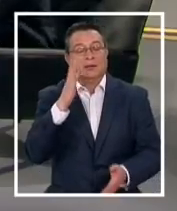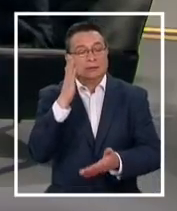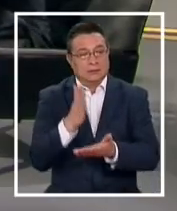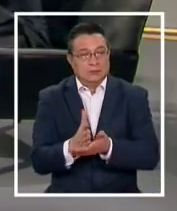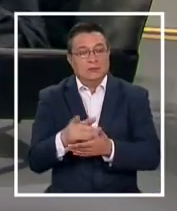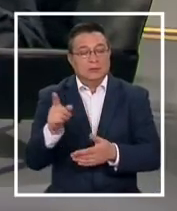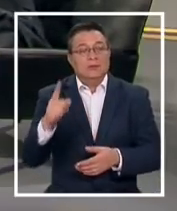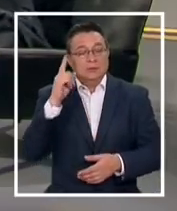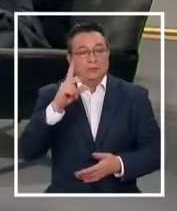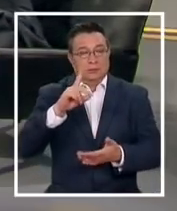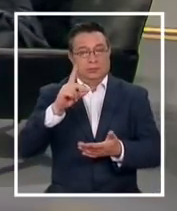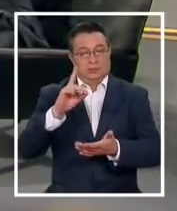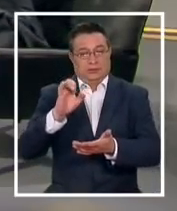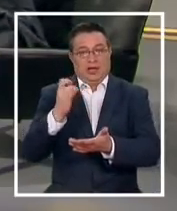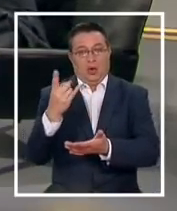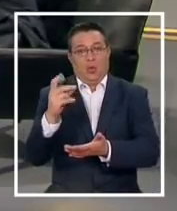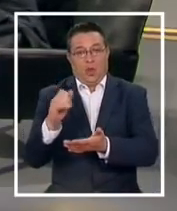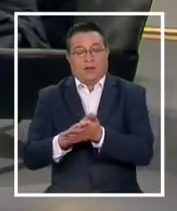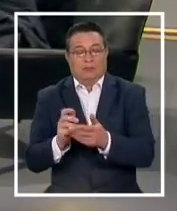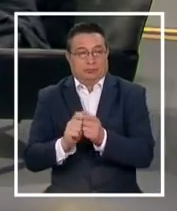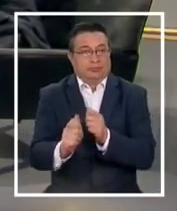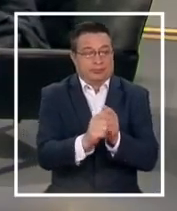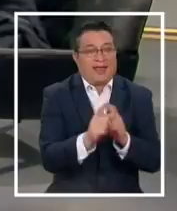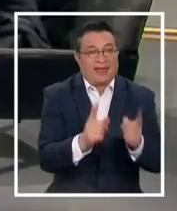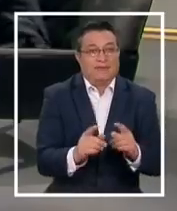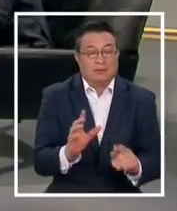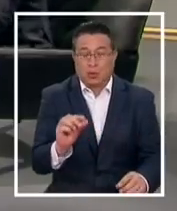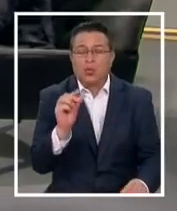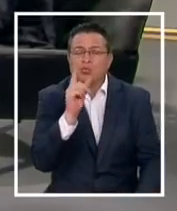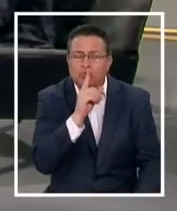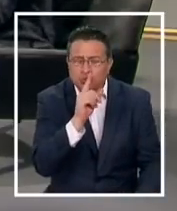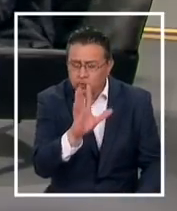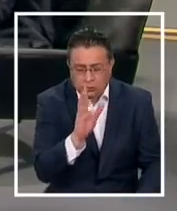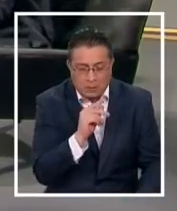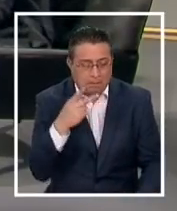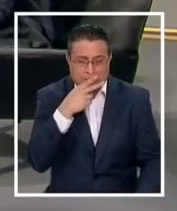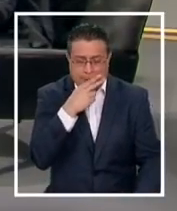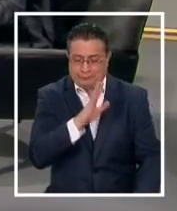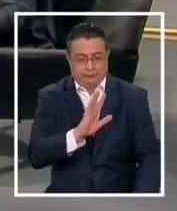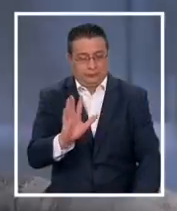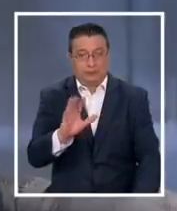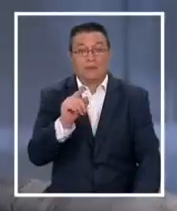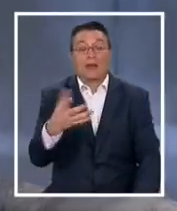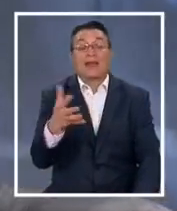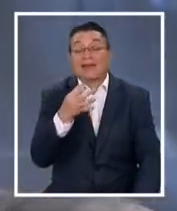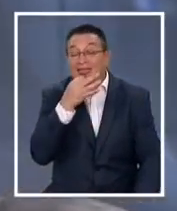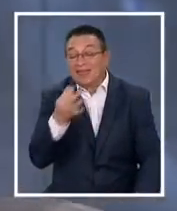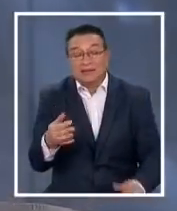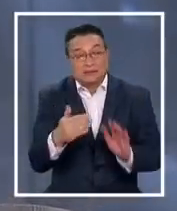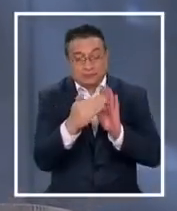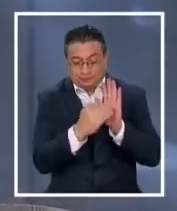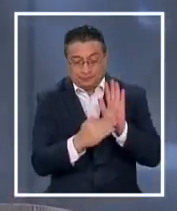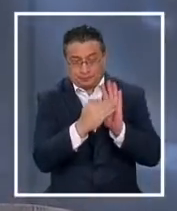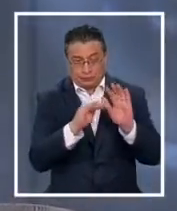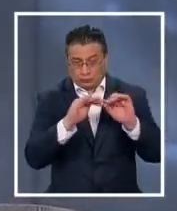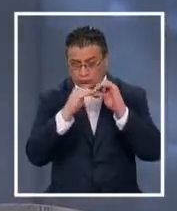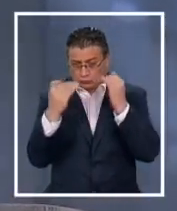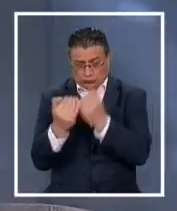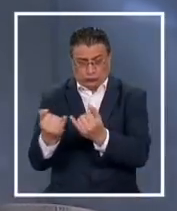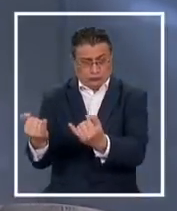un endeudamiento y una alternativa. Es que eso para cerrar y no hablo más, te juro. ¿Qué dice la Andrea Repetto aquí? Con todos los